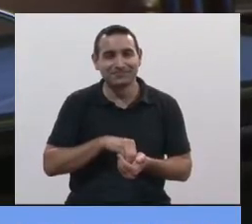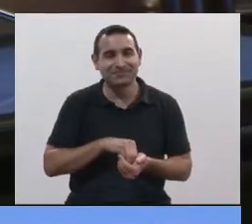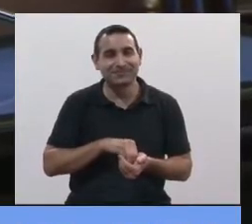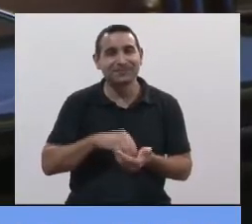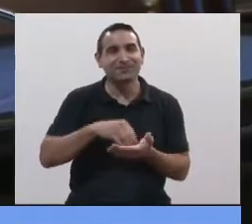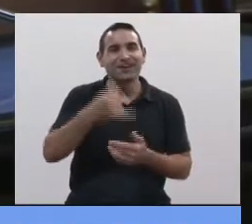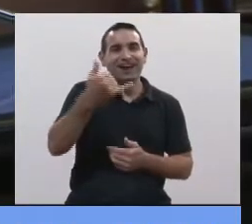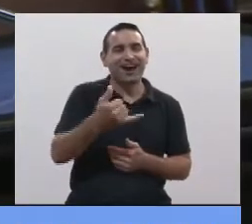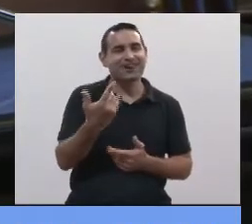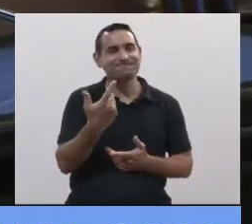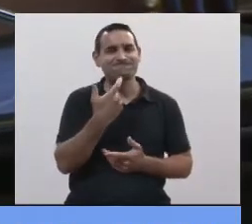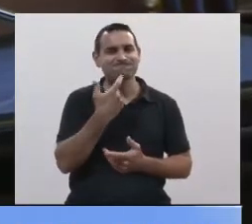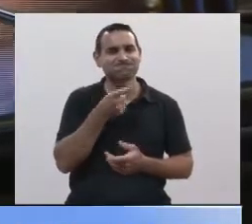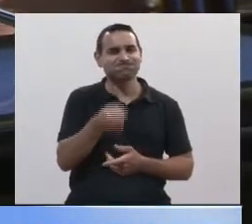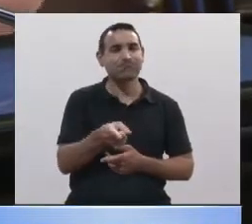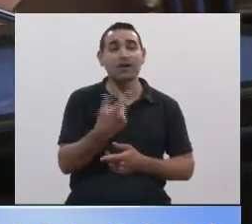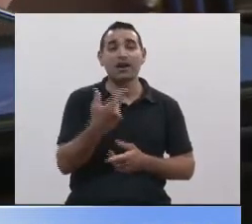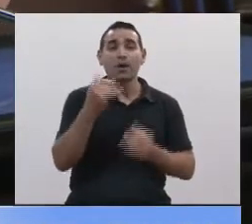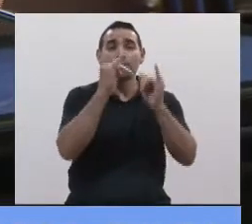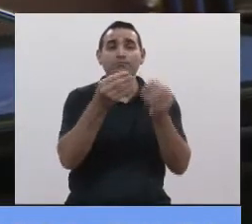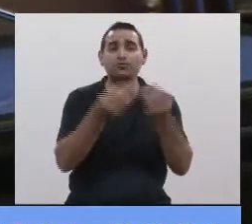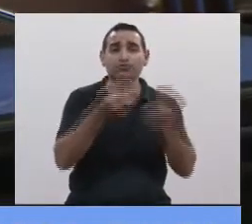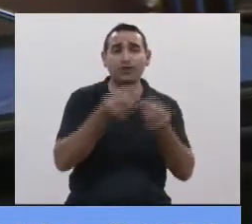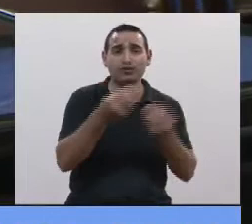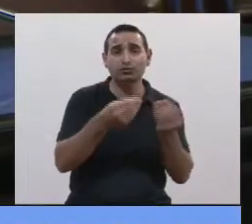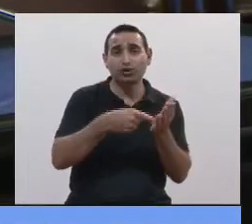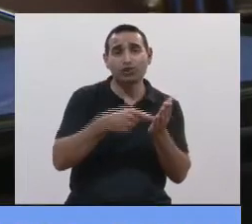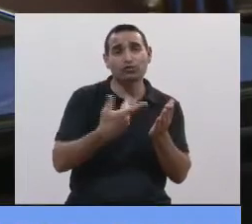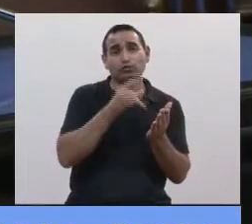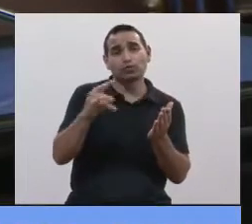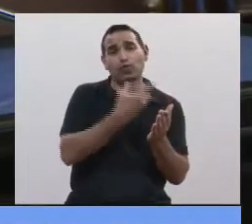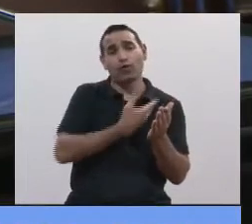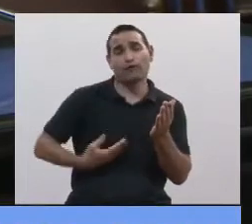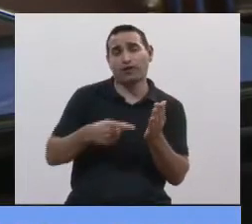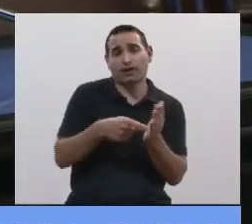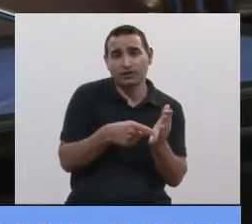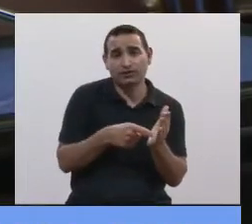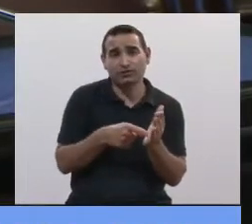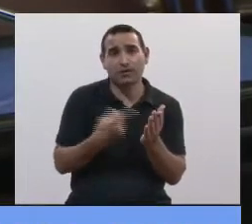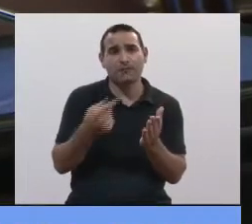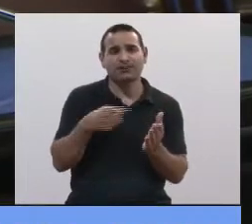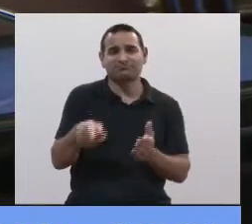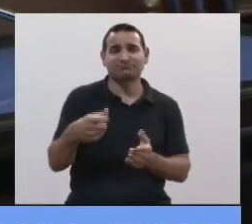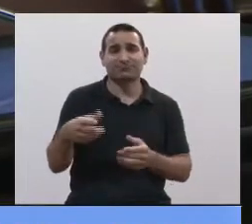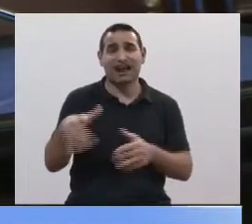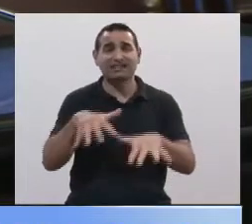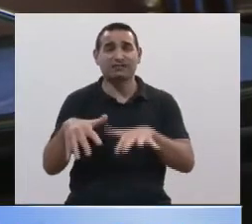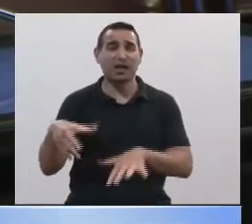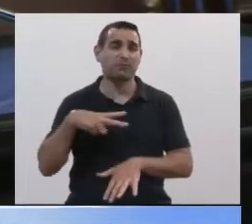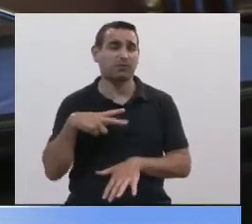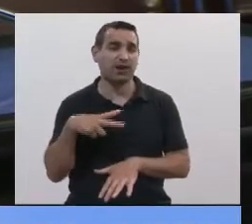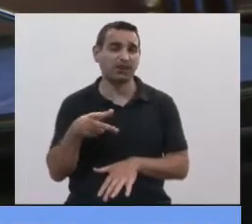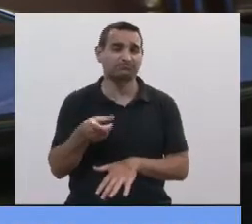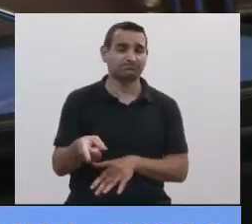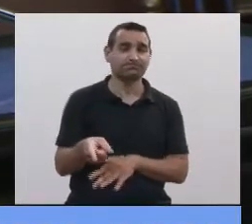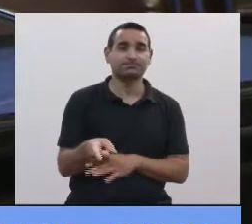Y porque hay un cuestionamiento. El presupuesto estatista y de la política hay un cuestionamiento a la actividad privada. Hay un cuestionamiento a la